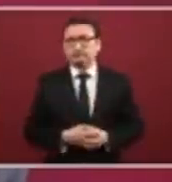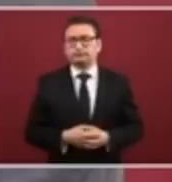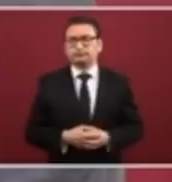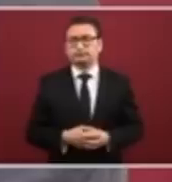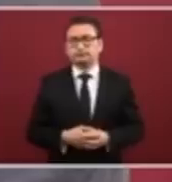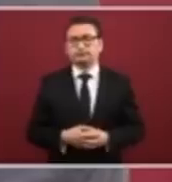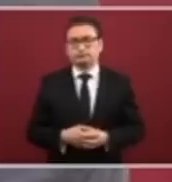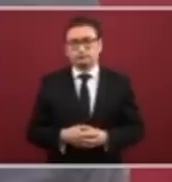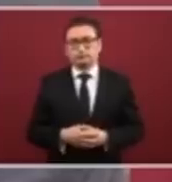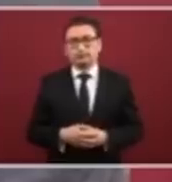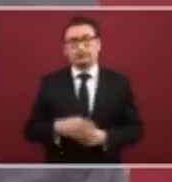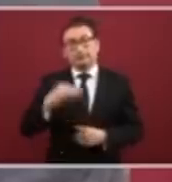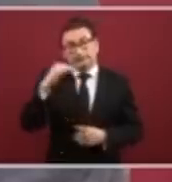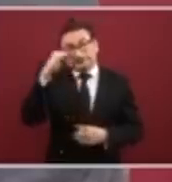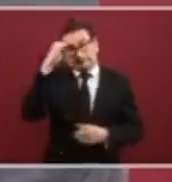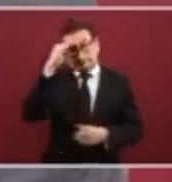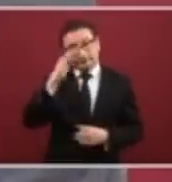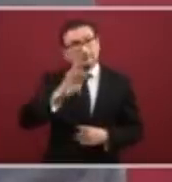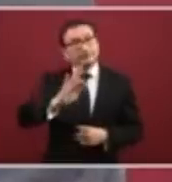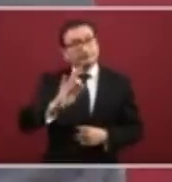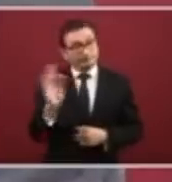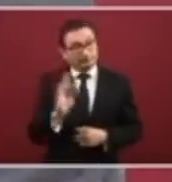una hipótesis.